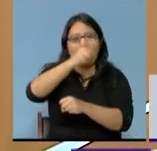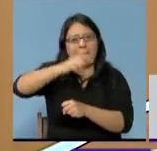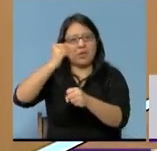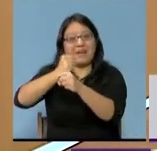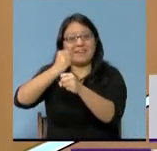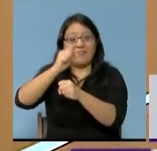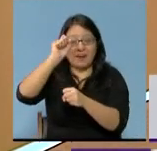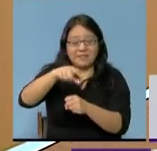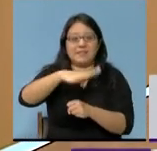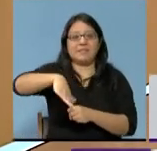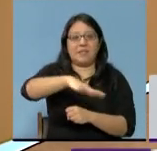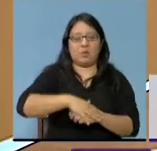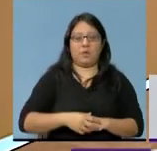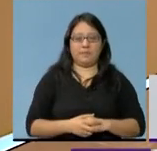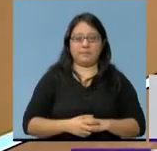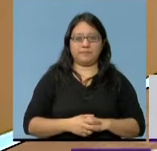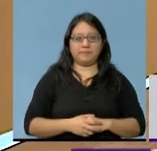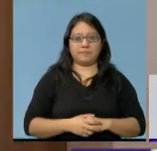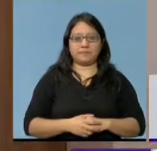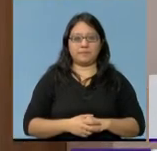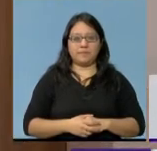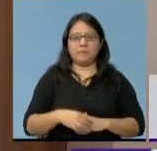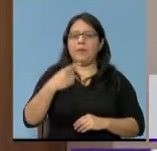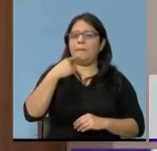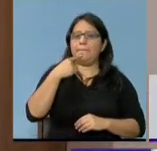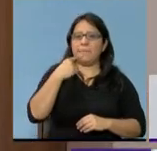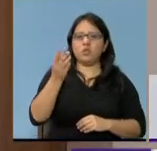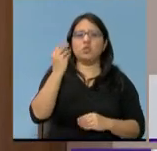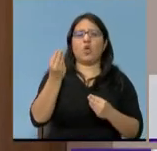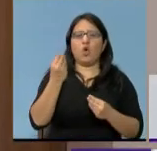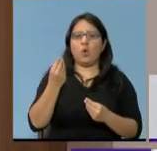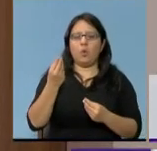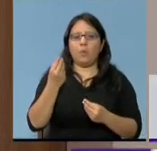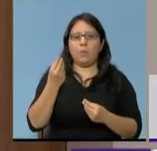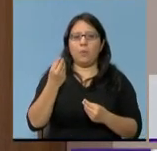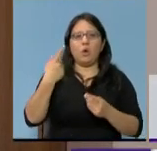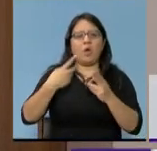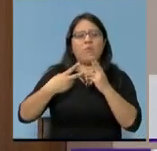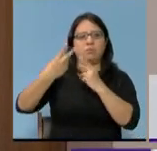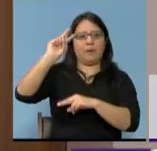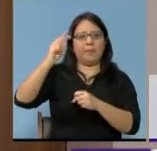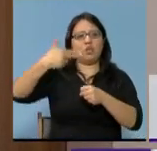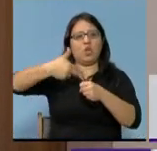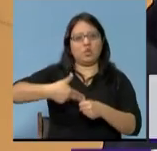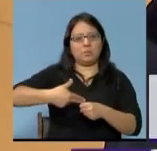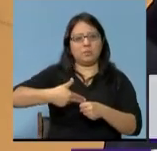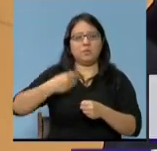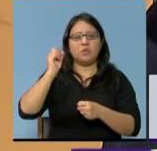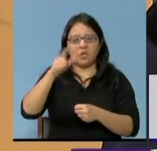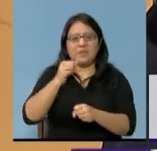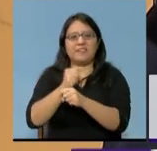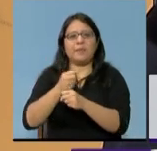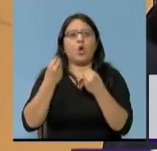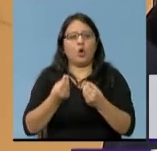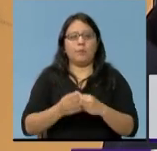permanente como ha repercutido en el sector y aumenta el aumento de los combustibles los dos últimos si